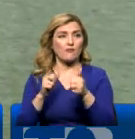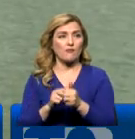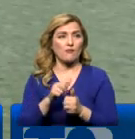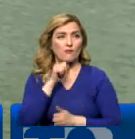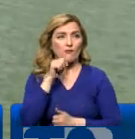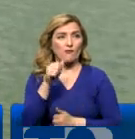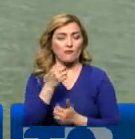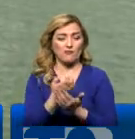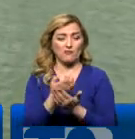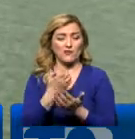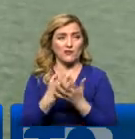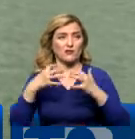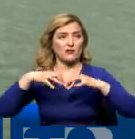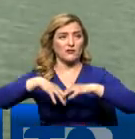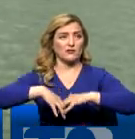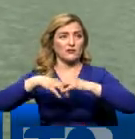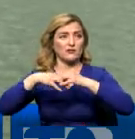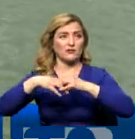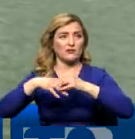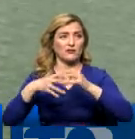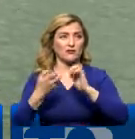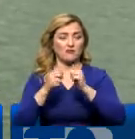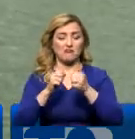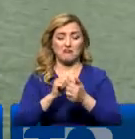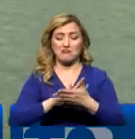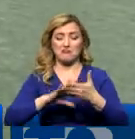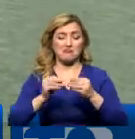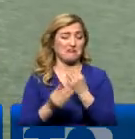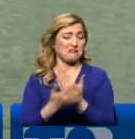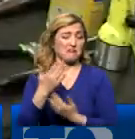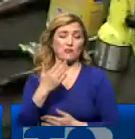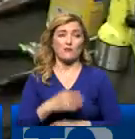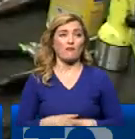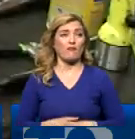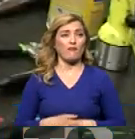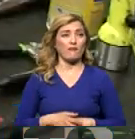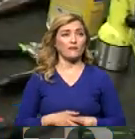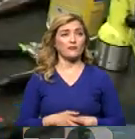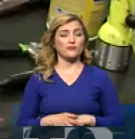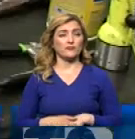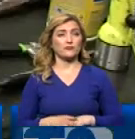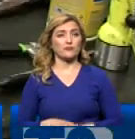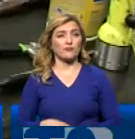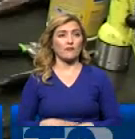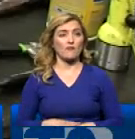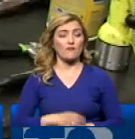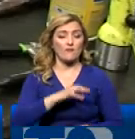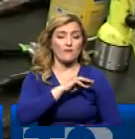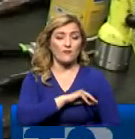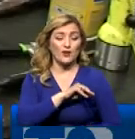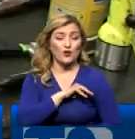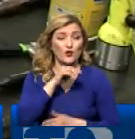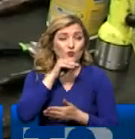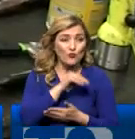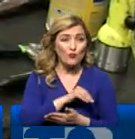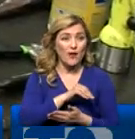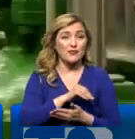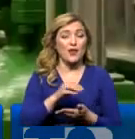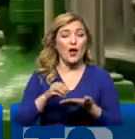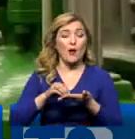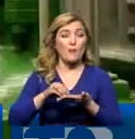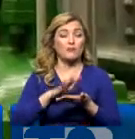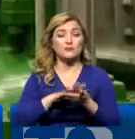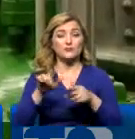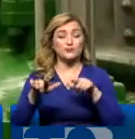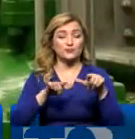falta de liquidez, los problemas no se pueden solucionar fácilmente. Insistieron que los municipios de Manta, Montecristi y Jaramijoa